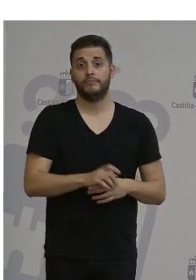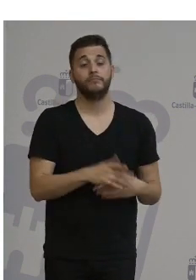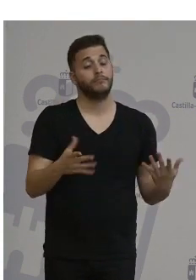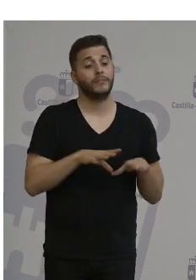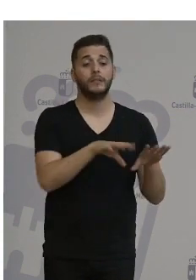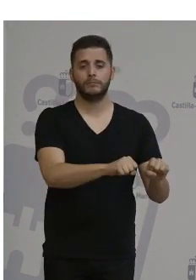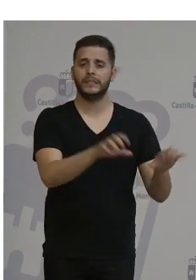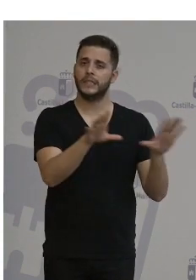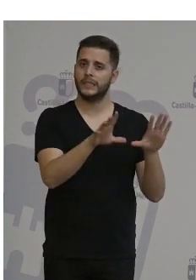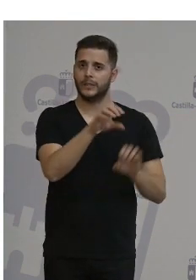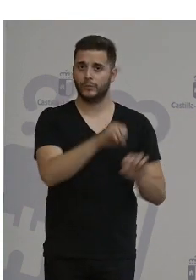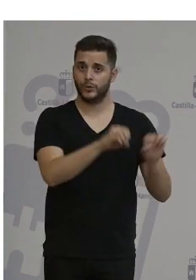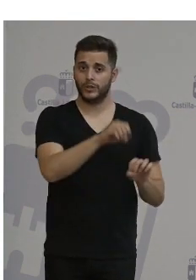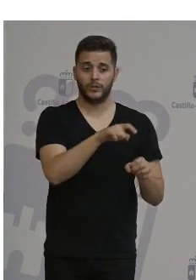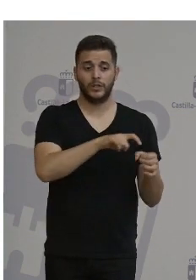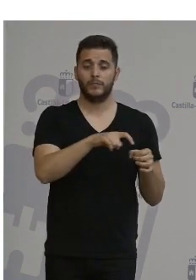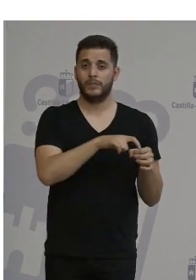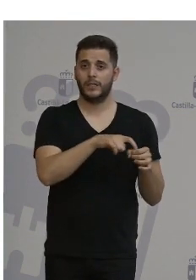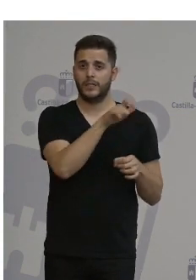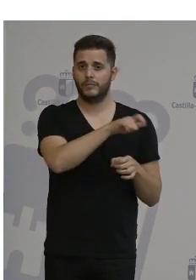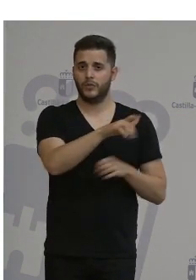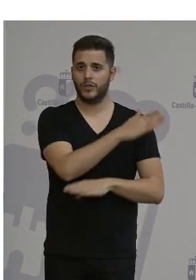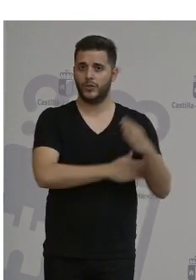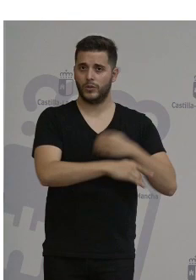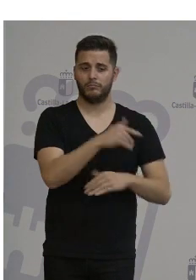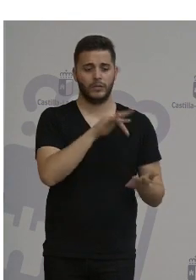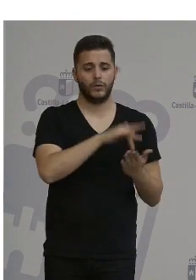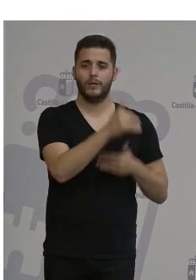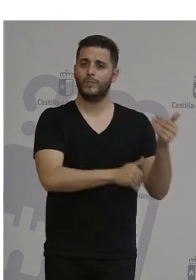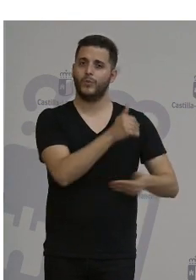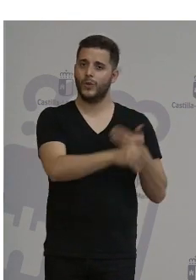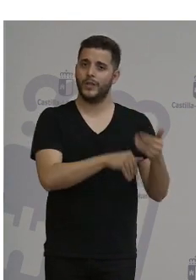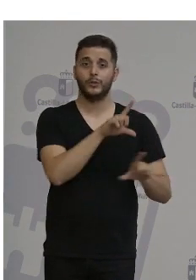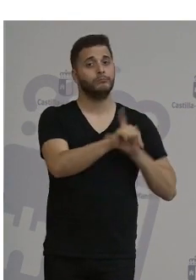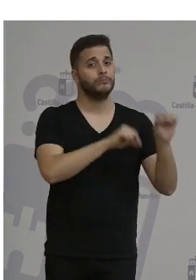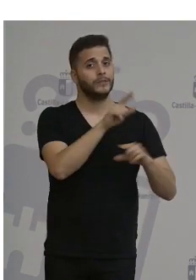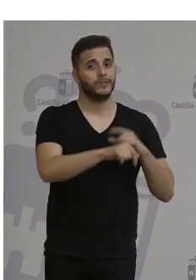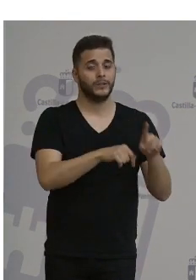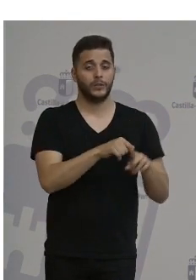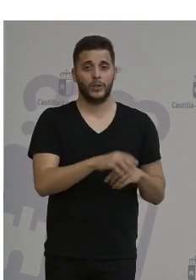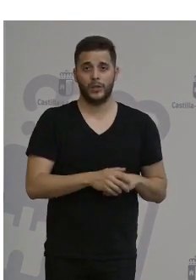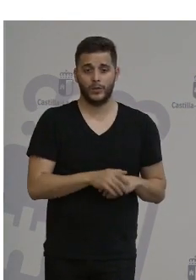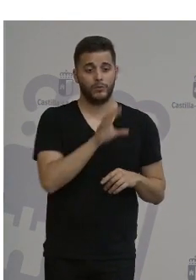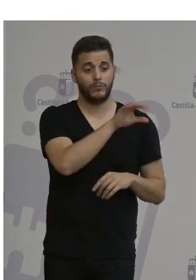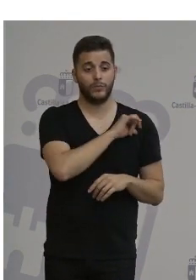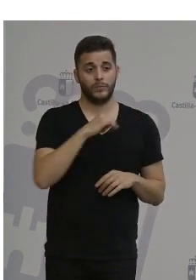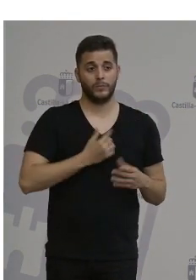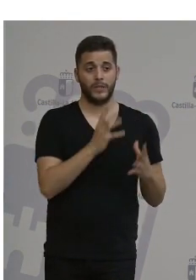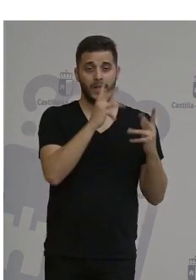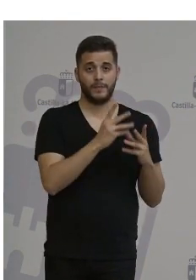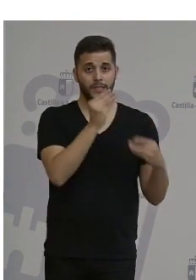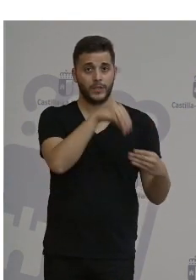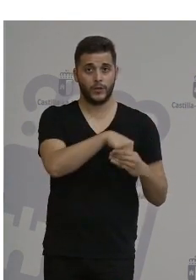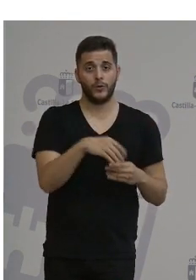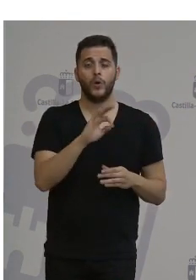reserva del 10% de las plazas de personas con discapacidad en los procesos de selección para la Administración autonómica o poniendo en marcha